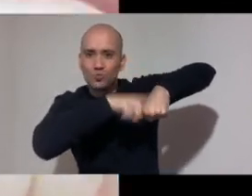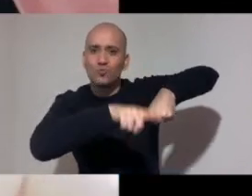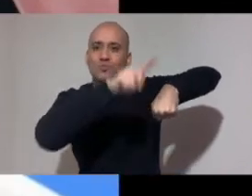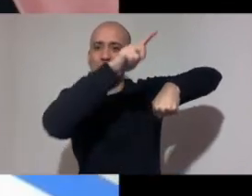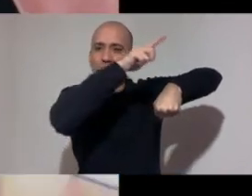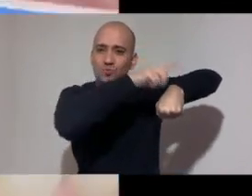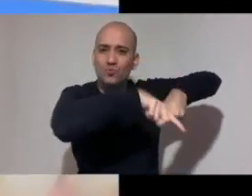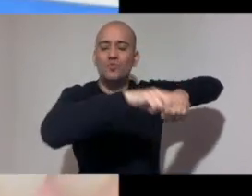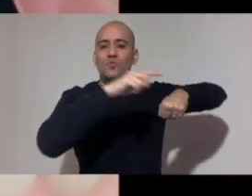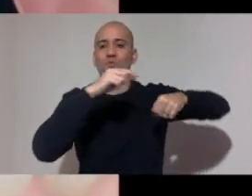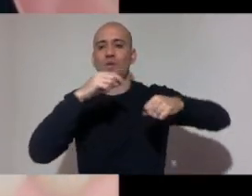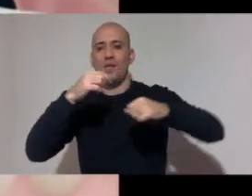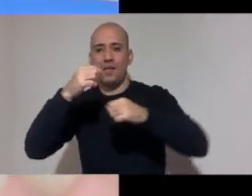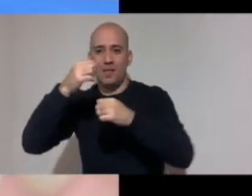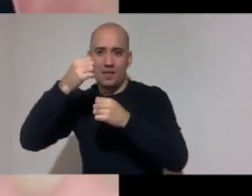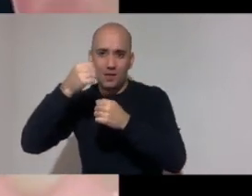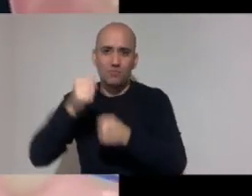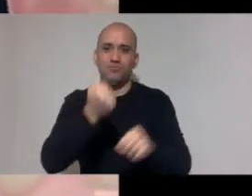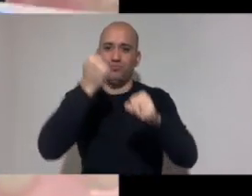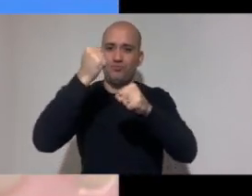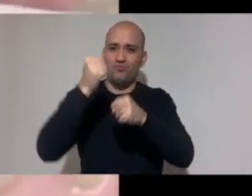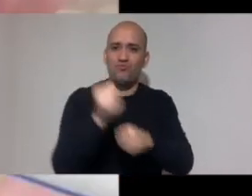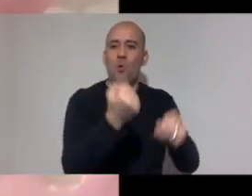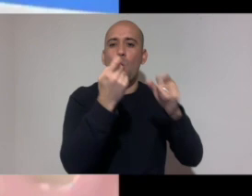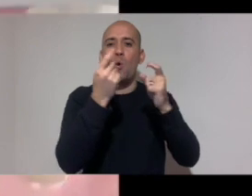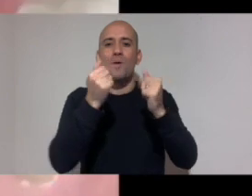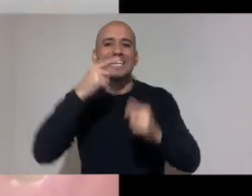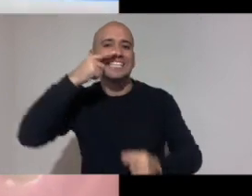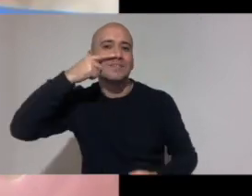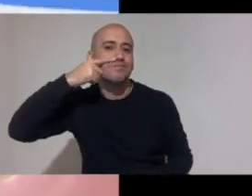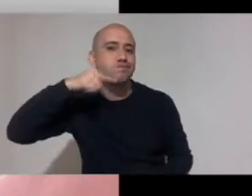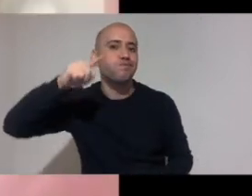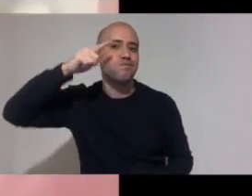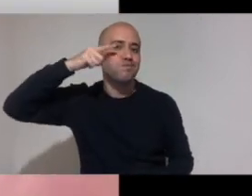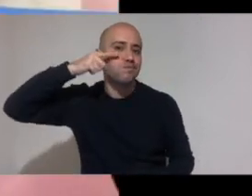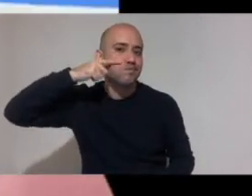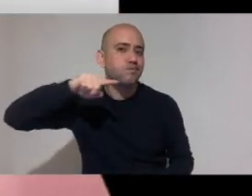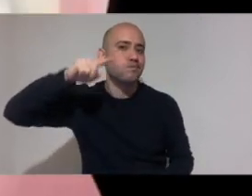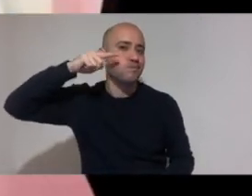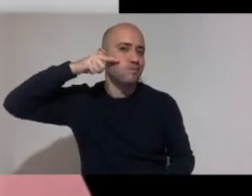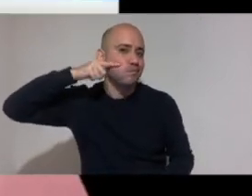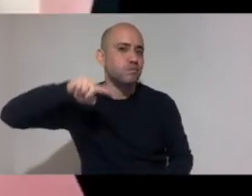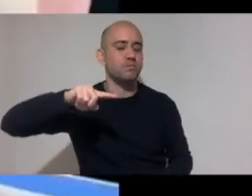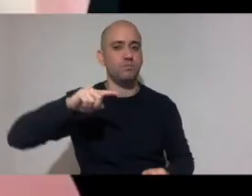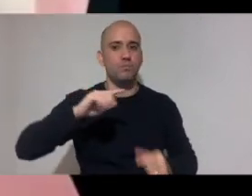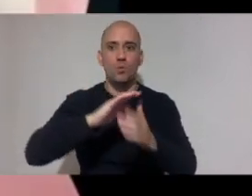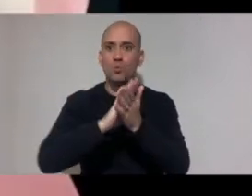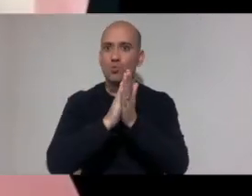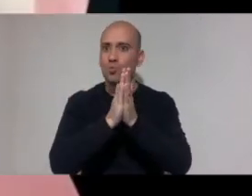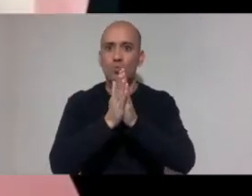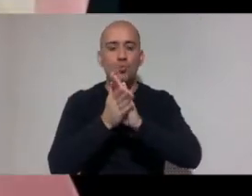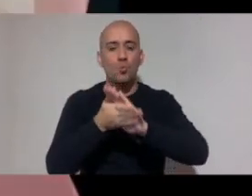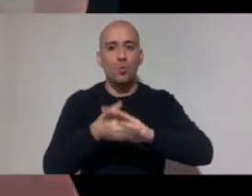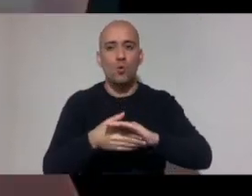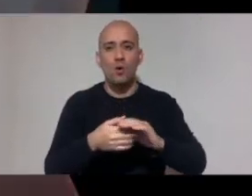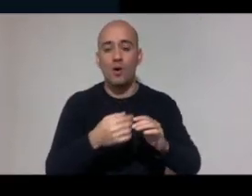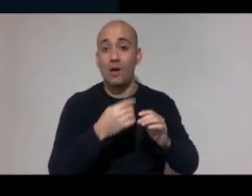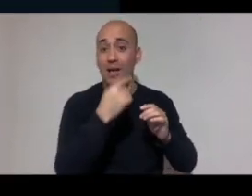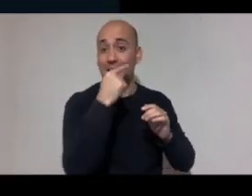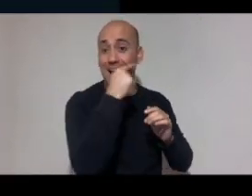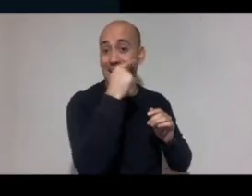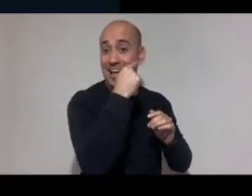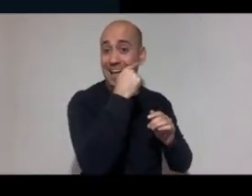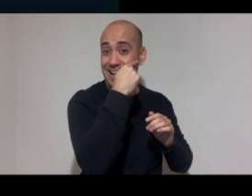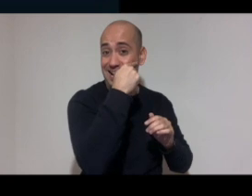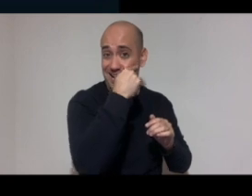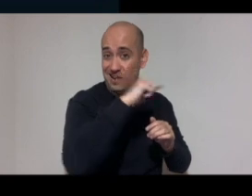abarcar todas las superficies sin saltarnos ninguna con toda la extensión del cepillo, avanzando